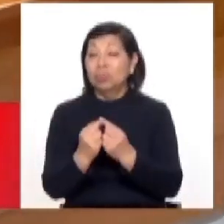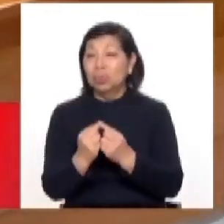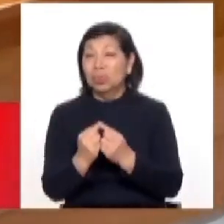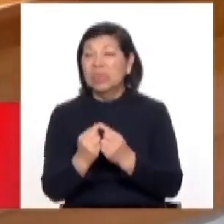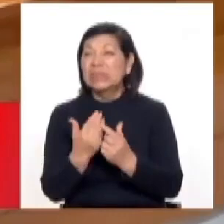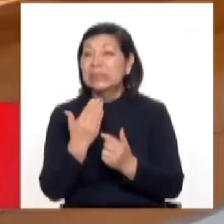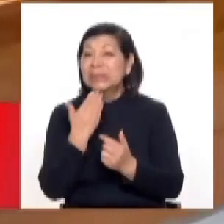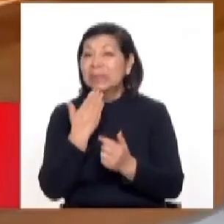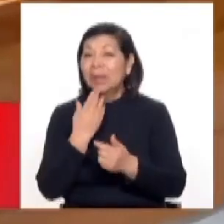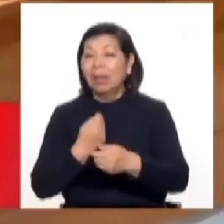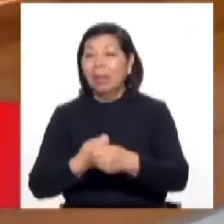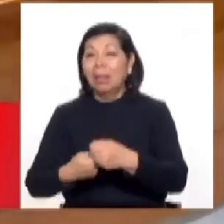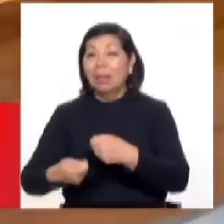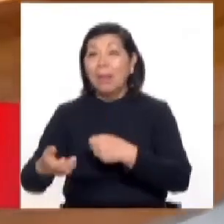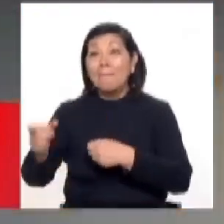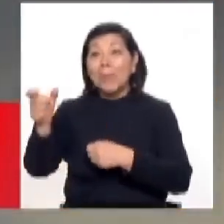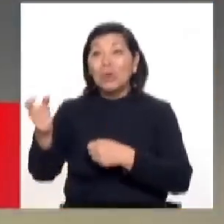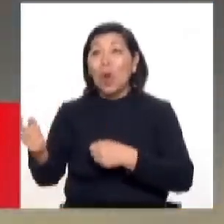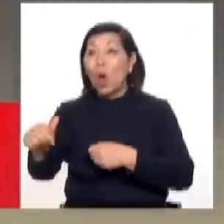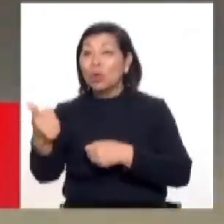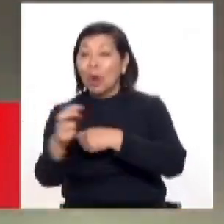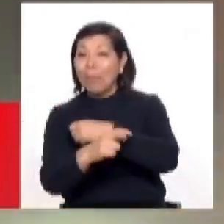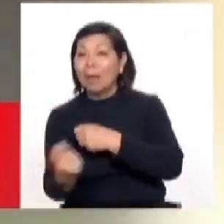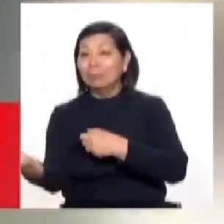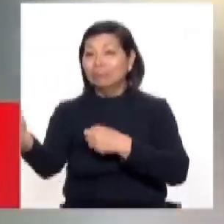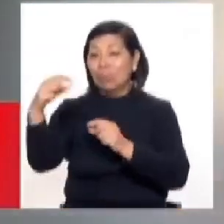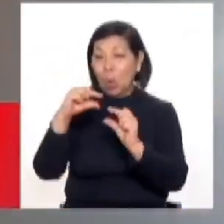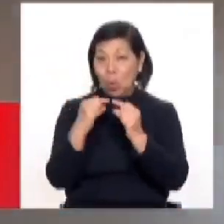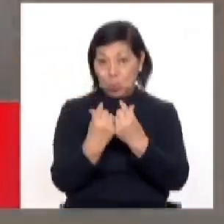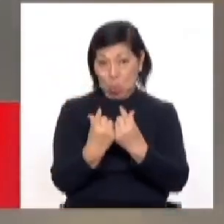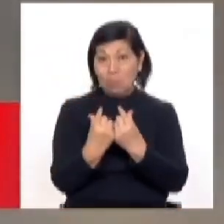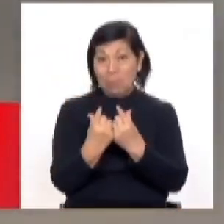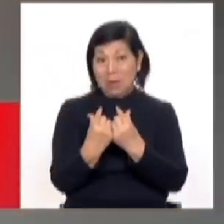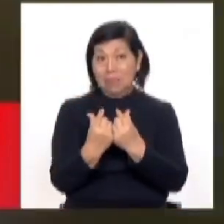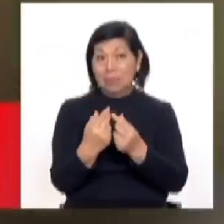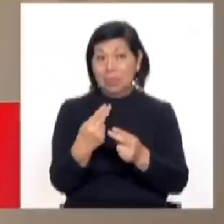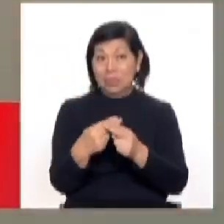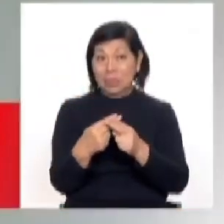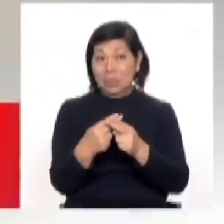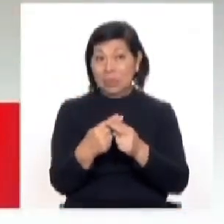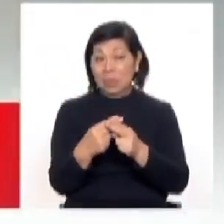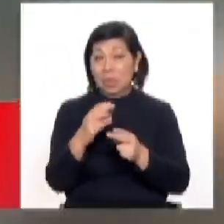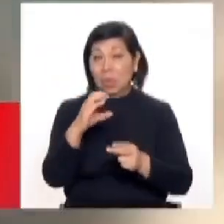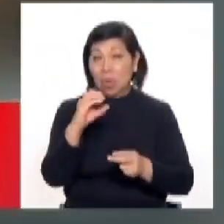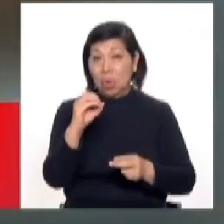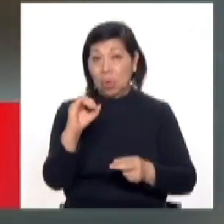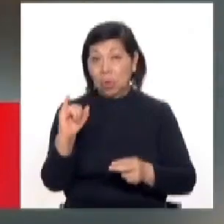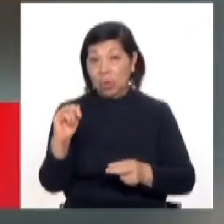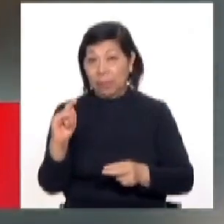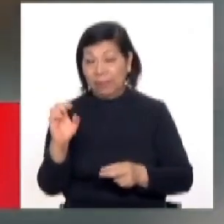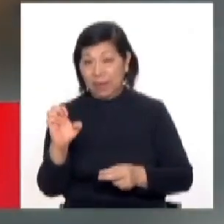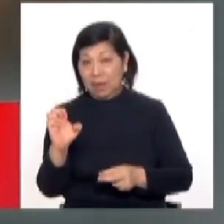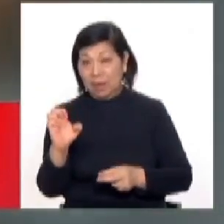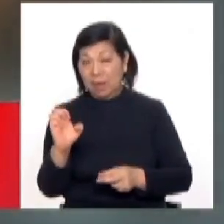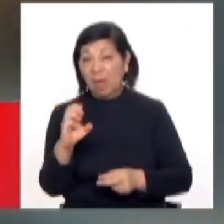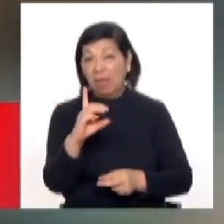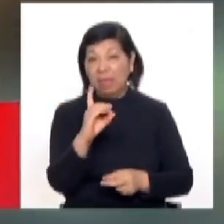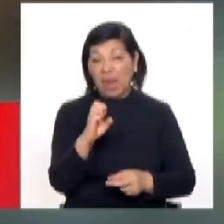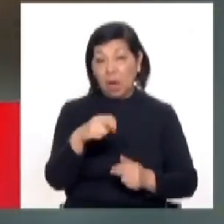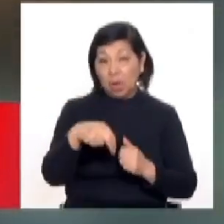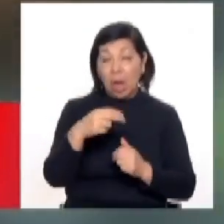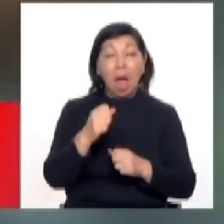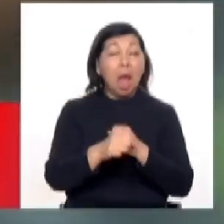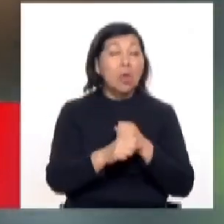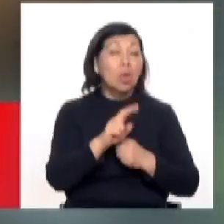criminal dedicada al tráfico ilícito de migrantes. Este grupo delictivo, denominado Los Coyotes del Norte, vendrían operando desde el